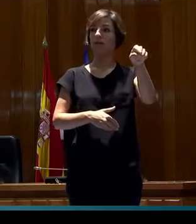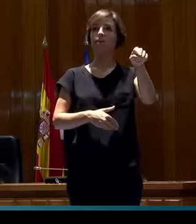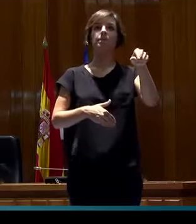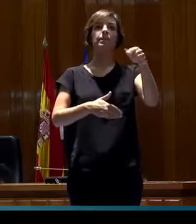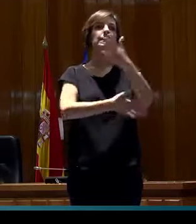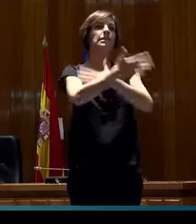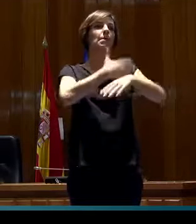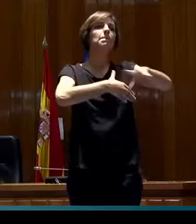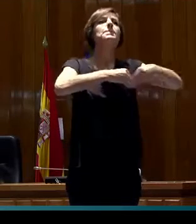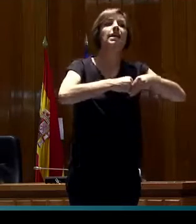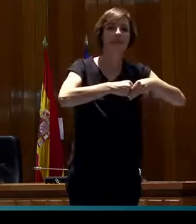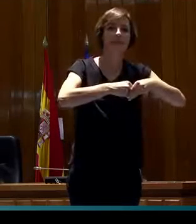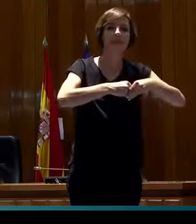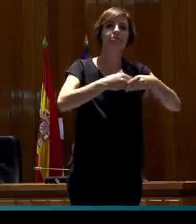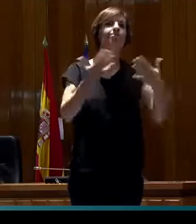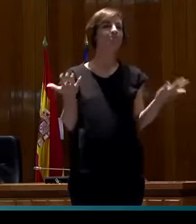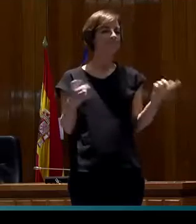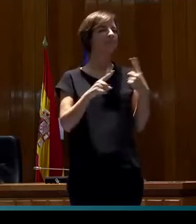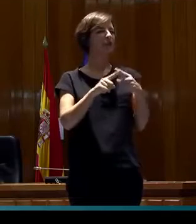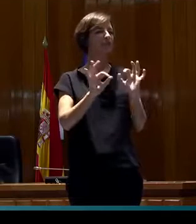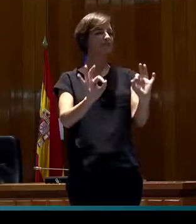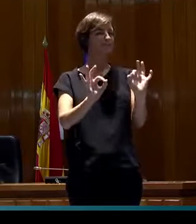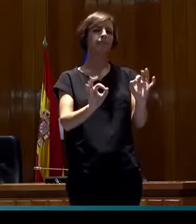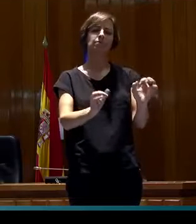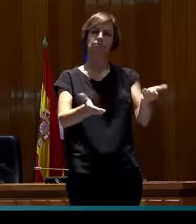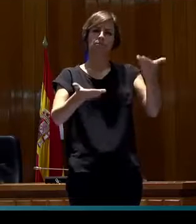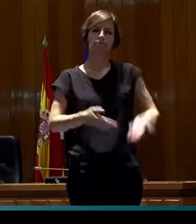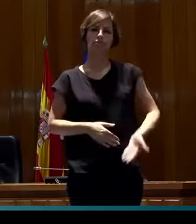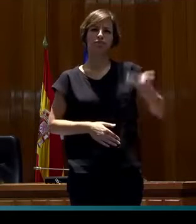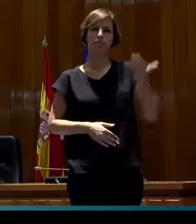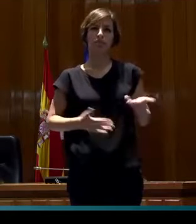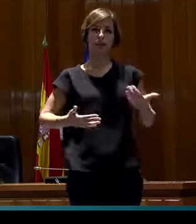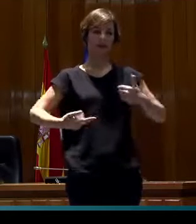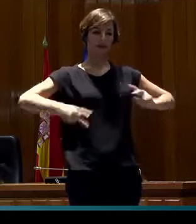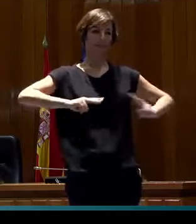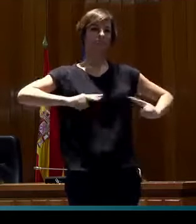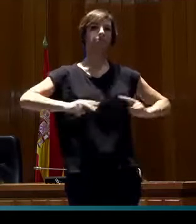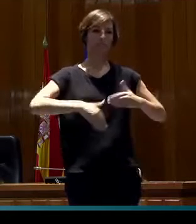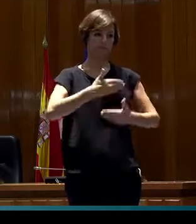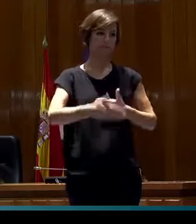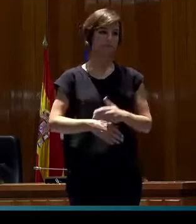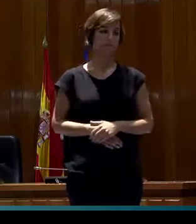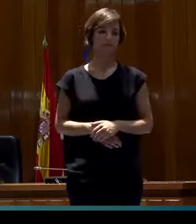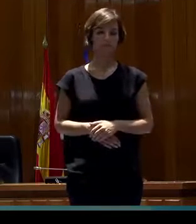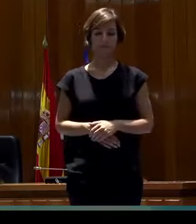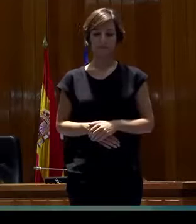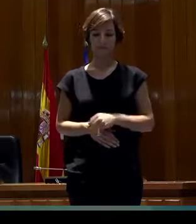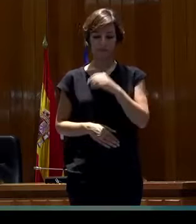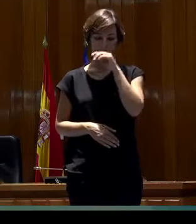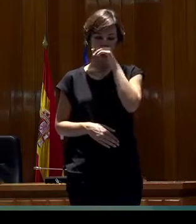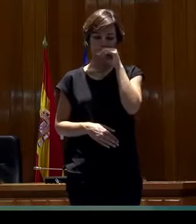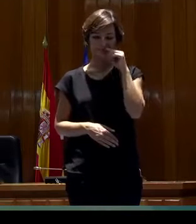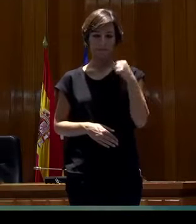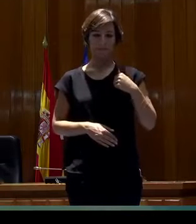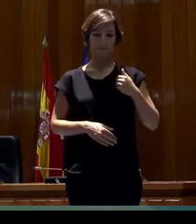alguna discapacidad añadida, pues todos estos factores van a ser mucho más relevantes en el proceso de la interpretación. Más diferencias entre